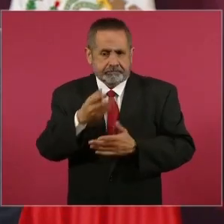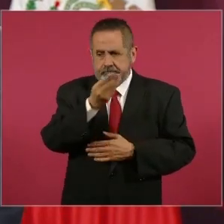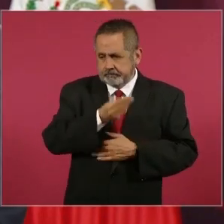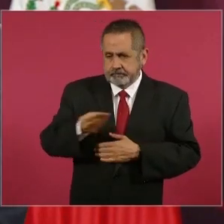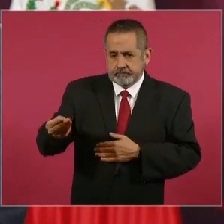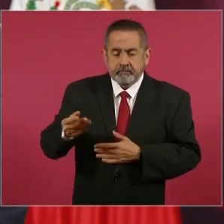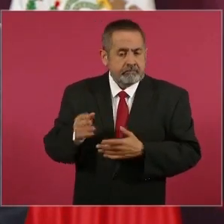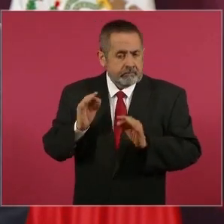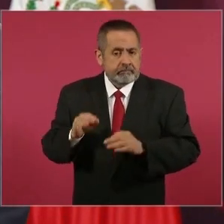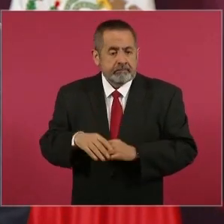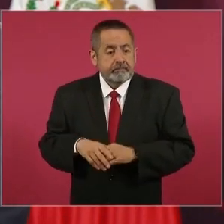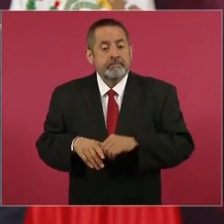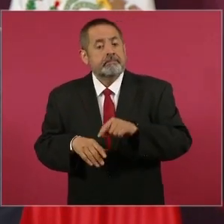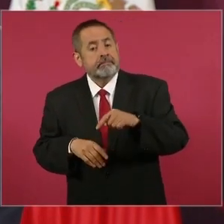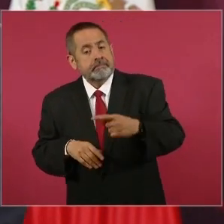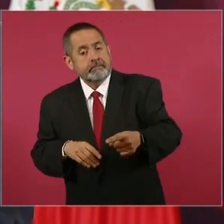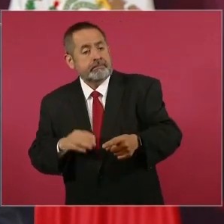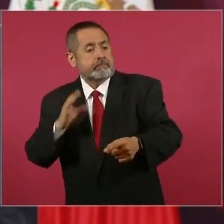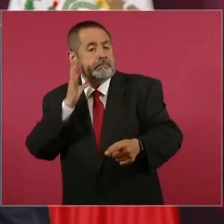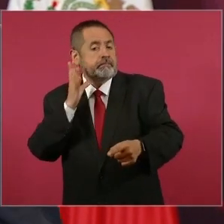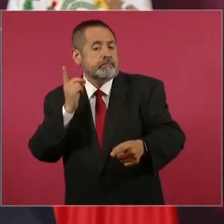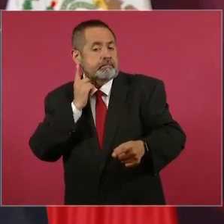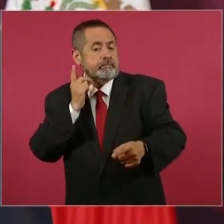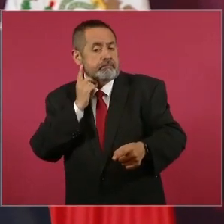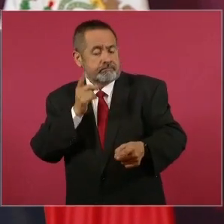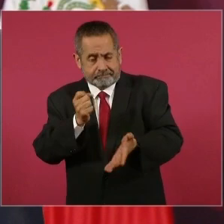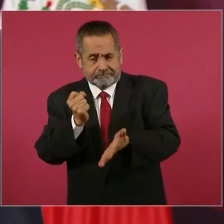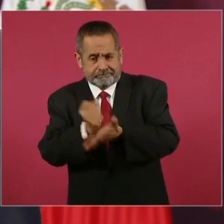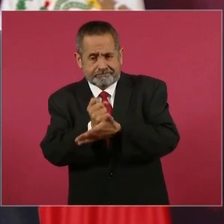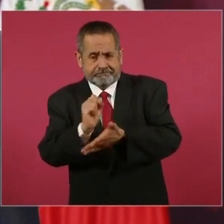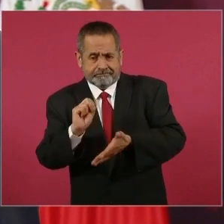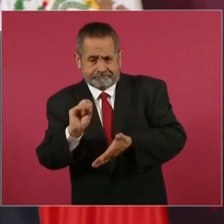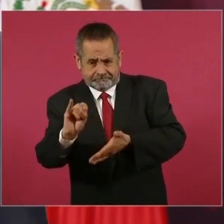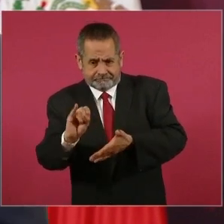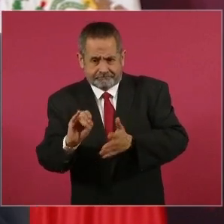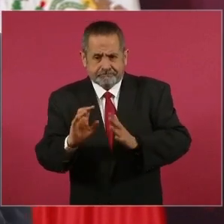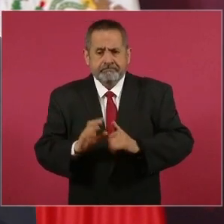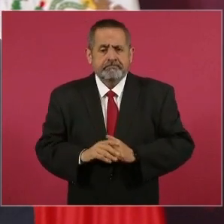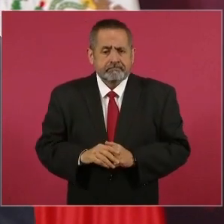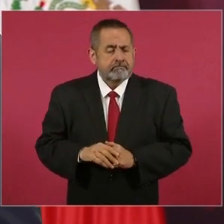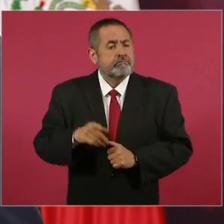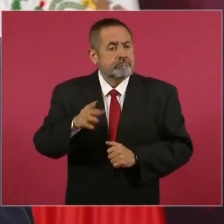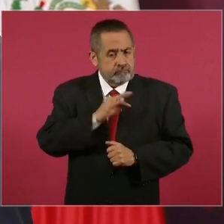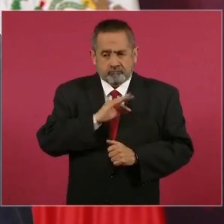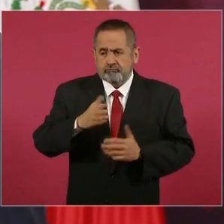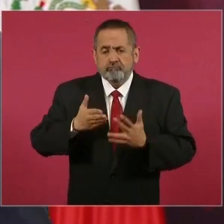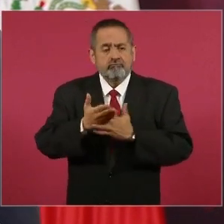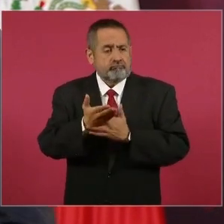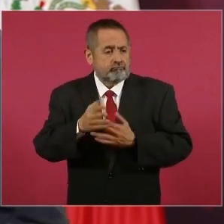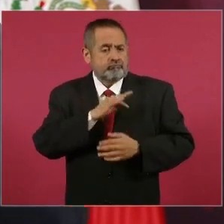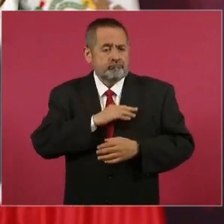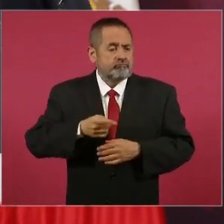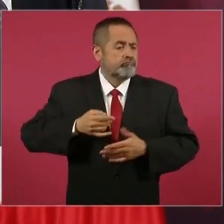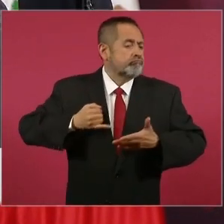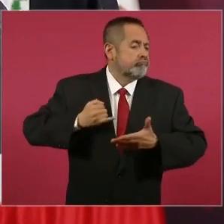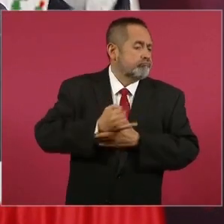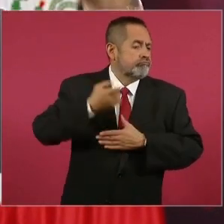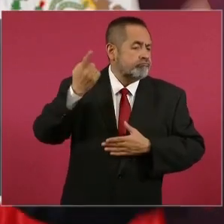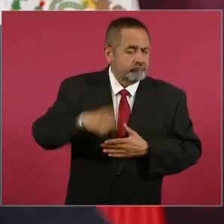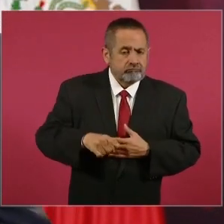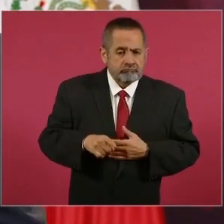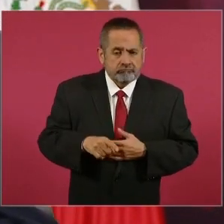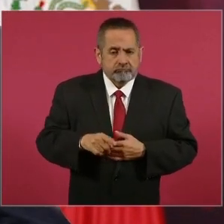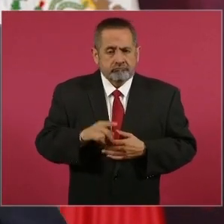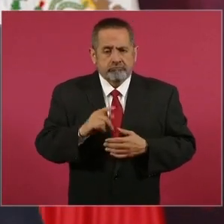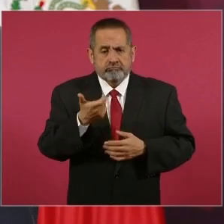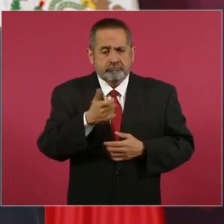el congreso la cámara ados que tiene facultades decide que